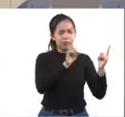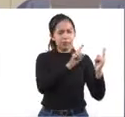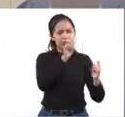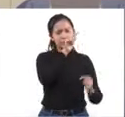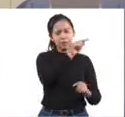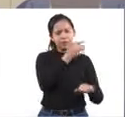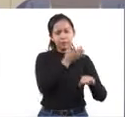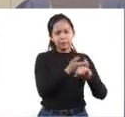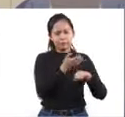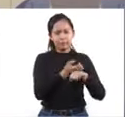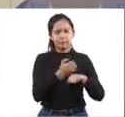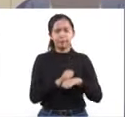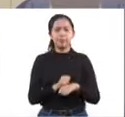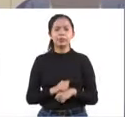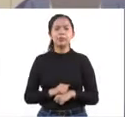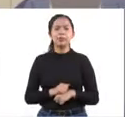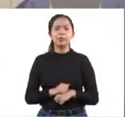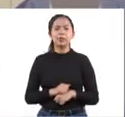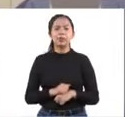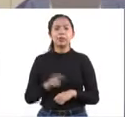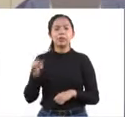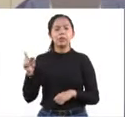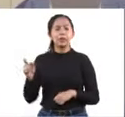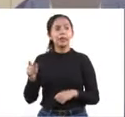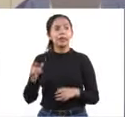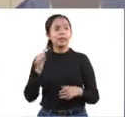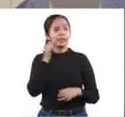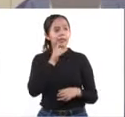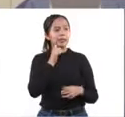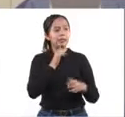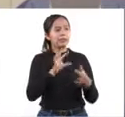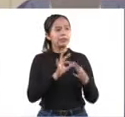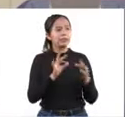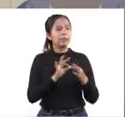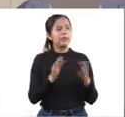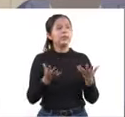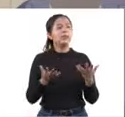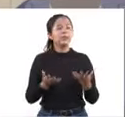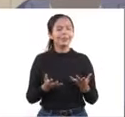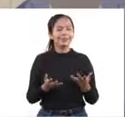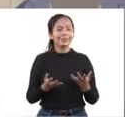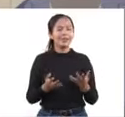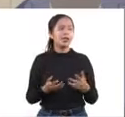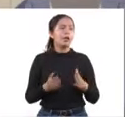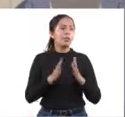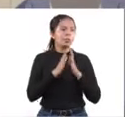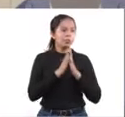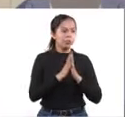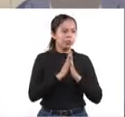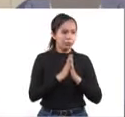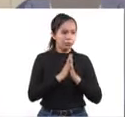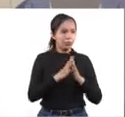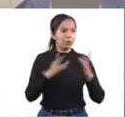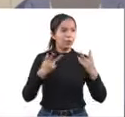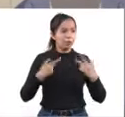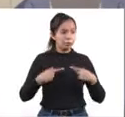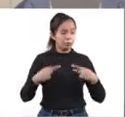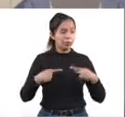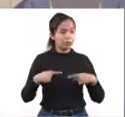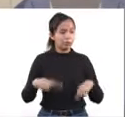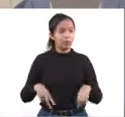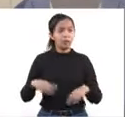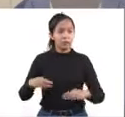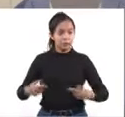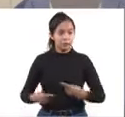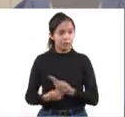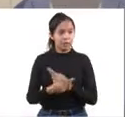estado en la Casa Blanca, lo que ha manifestado es justamente los derechos de las y los mexicanos que viven del otro lado